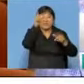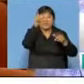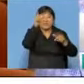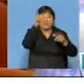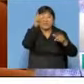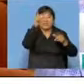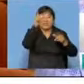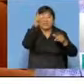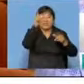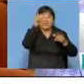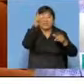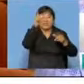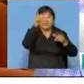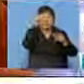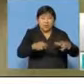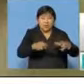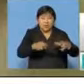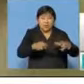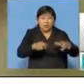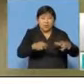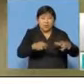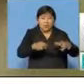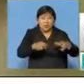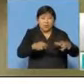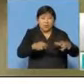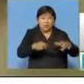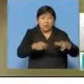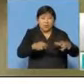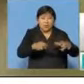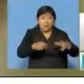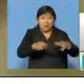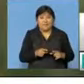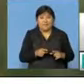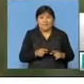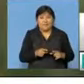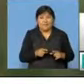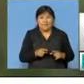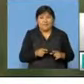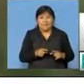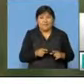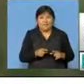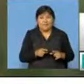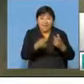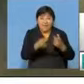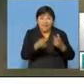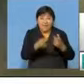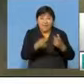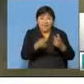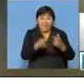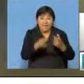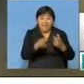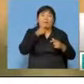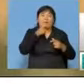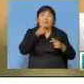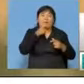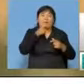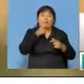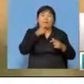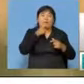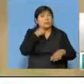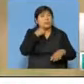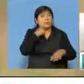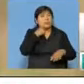necesitaría, la cantidad de humedad en el suelo que necesita la hembra para poner el huevo, dejarlo en el suelo. Ahora, ingeniero, ¿cuándo se puede evaluar de que va a ser el momento más